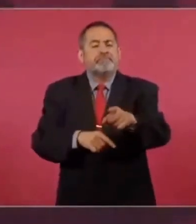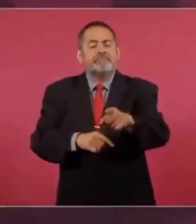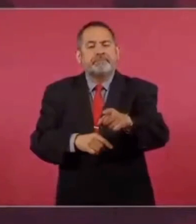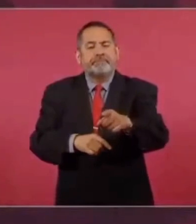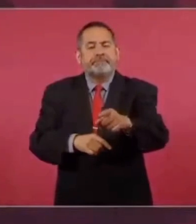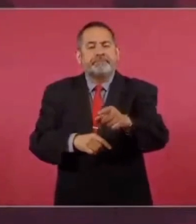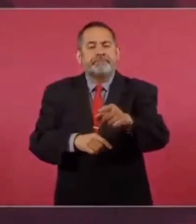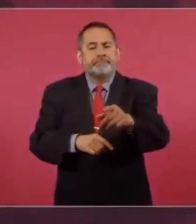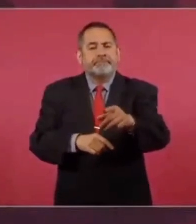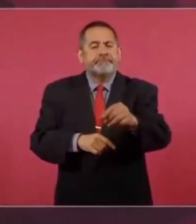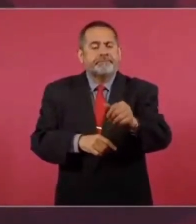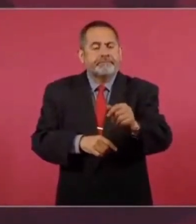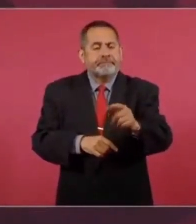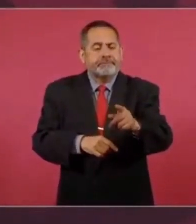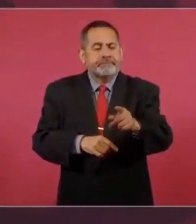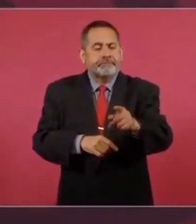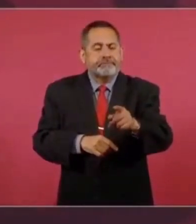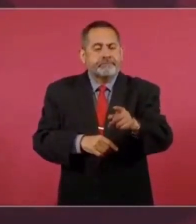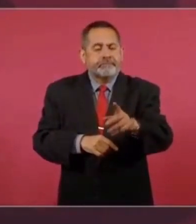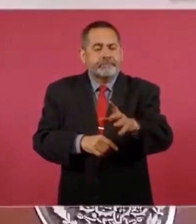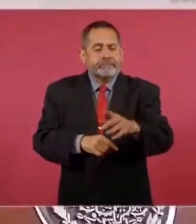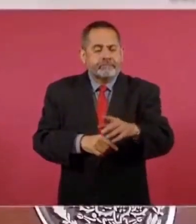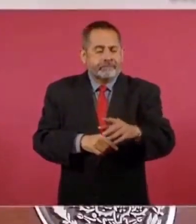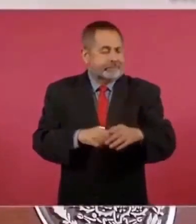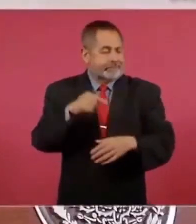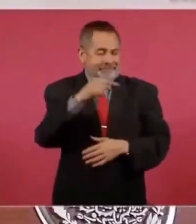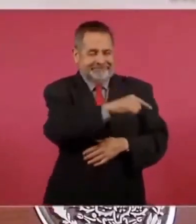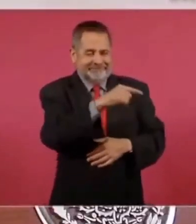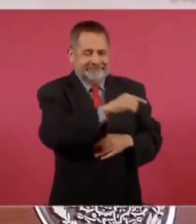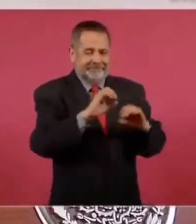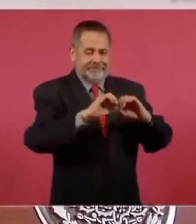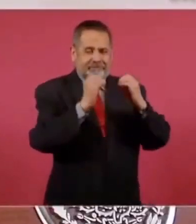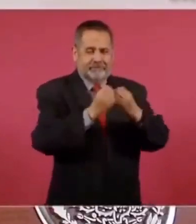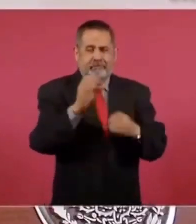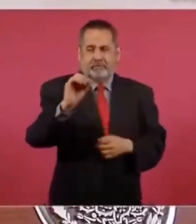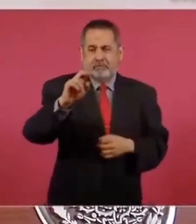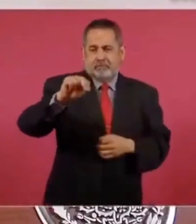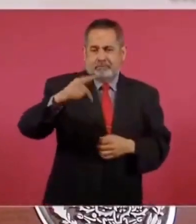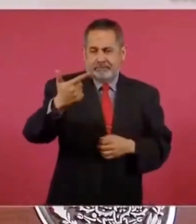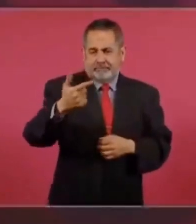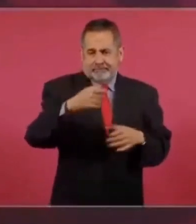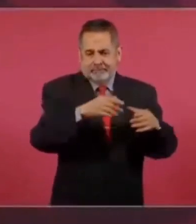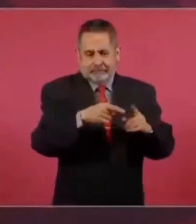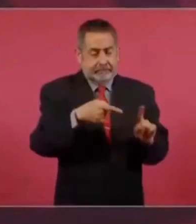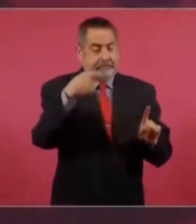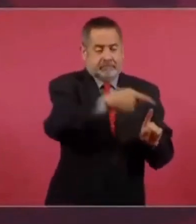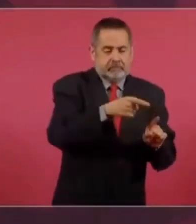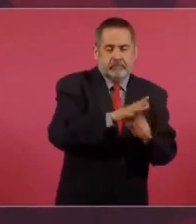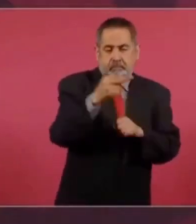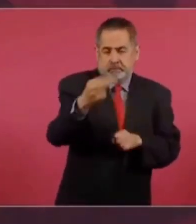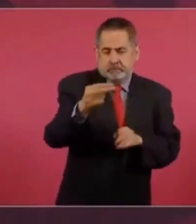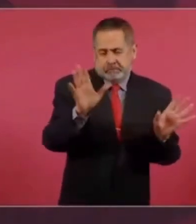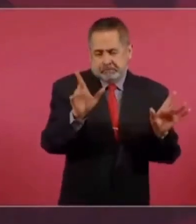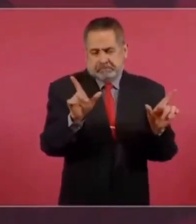de las organizaciones no gubernamentales? No voy a especificar.